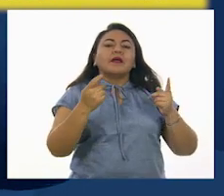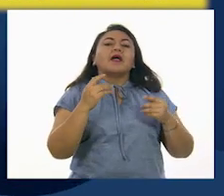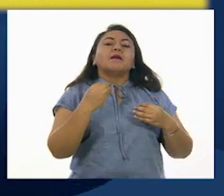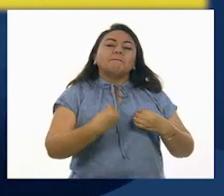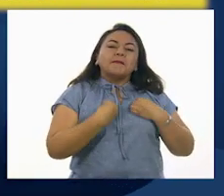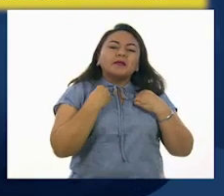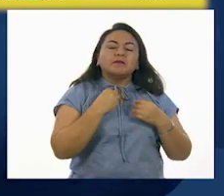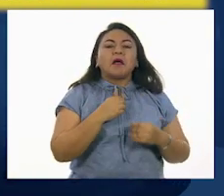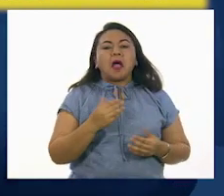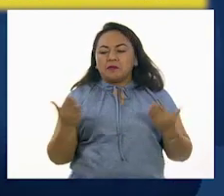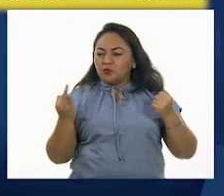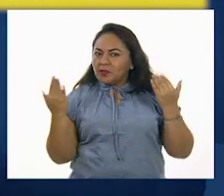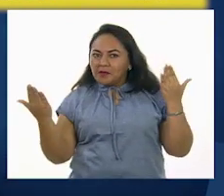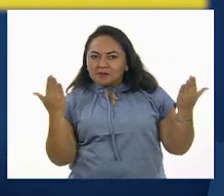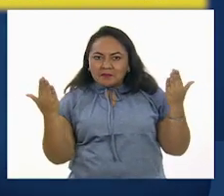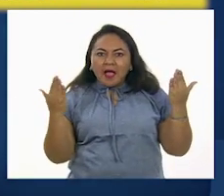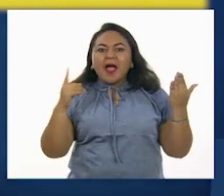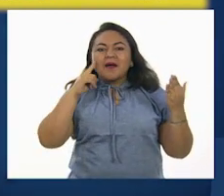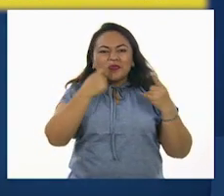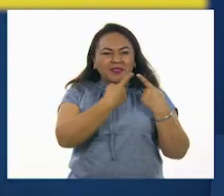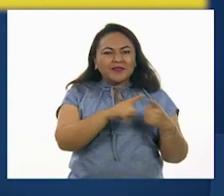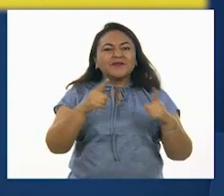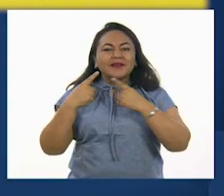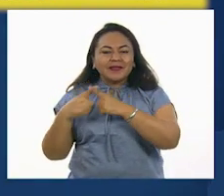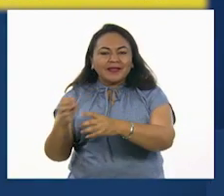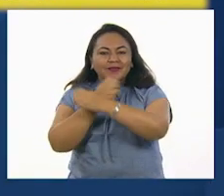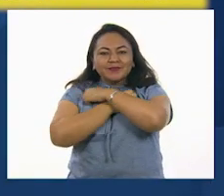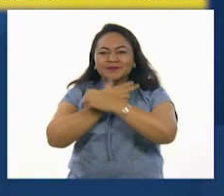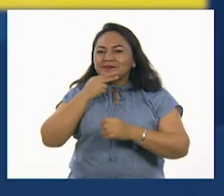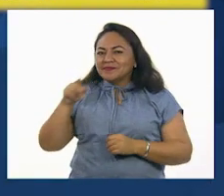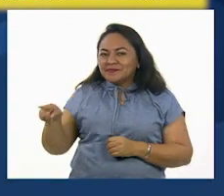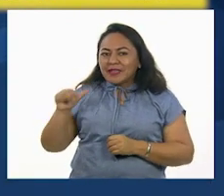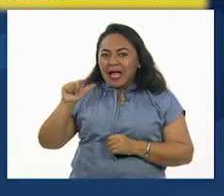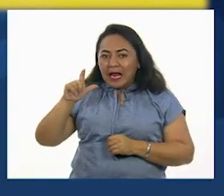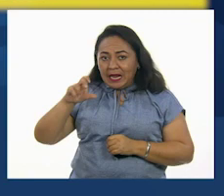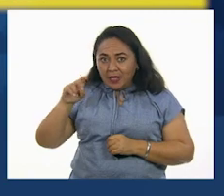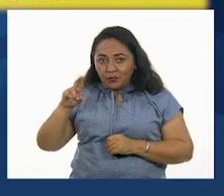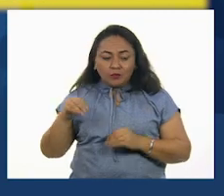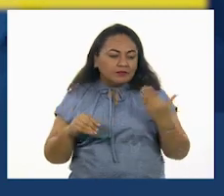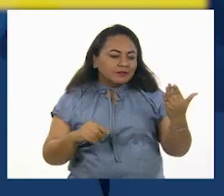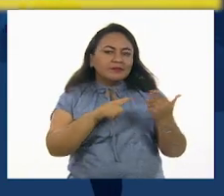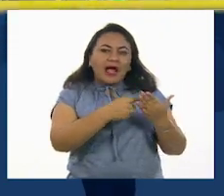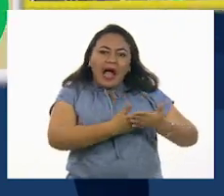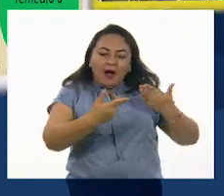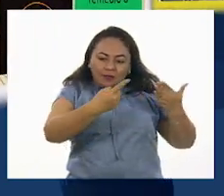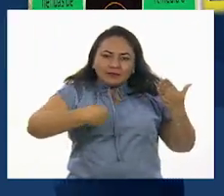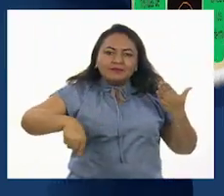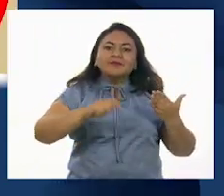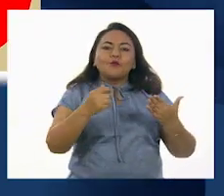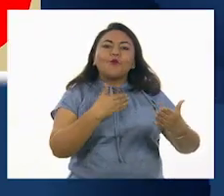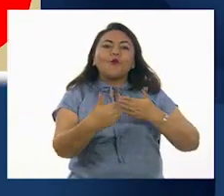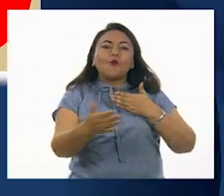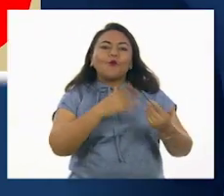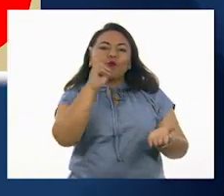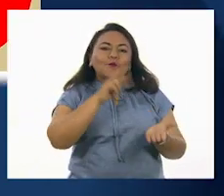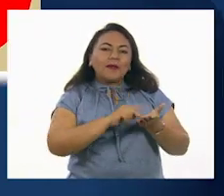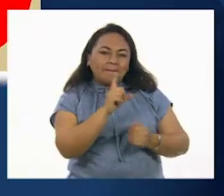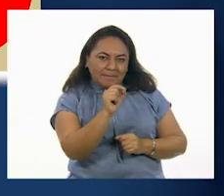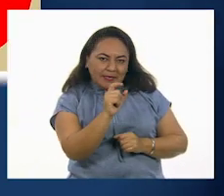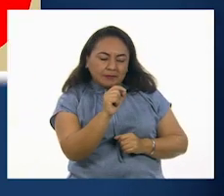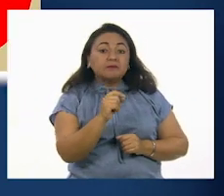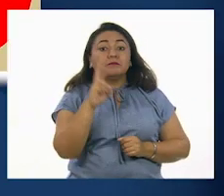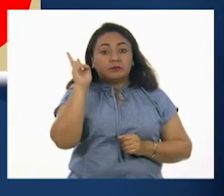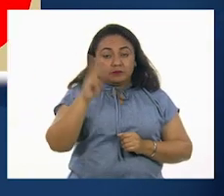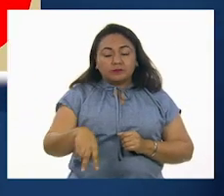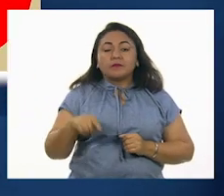agrada esta comparación que estamos realizando sobre la educación de Alejandro y la de nosotros como estudiantes contemporáneos. Otra cosa que conviene decir es